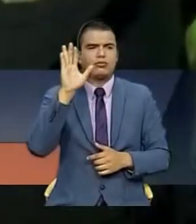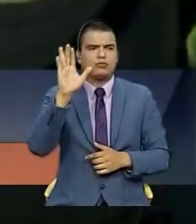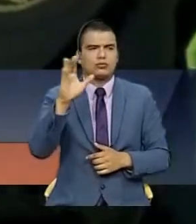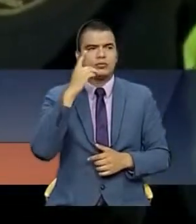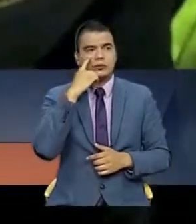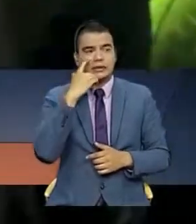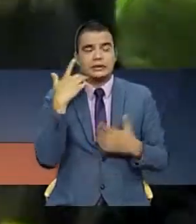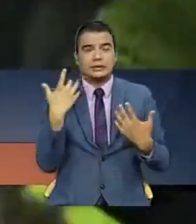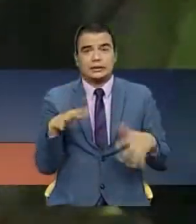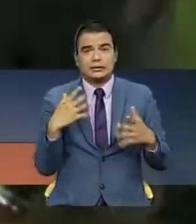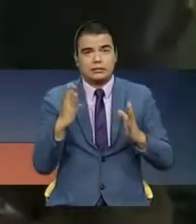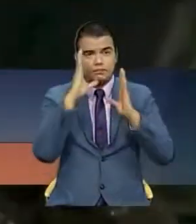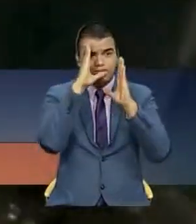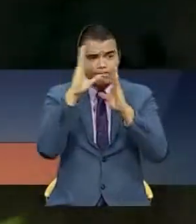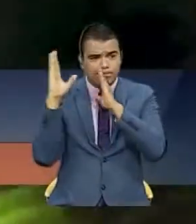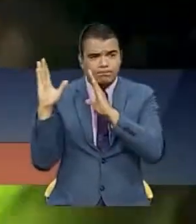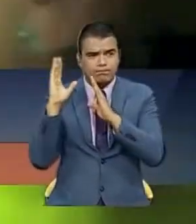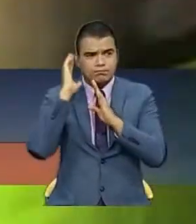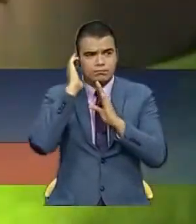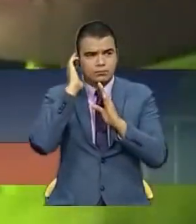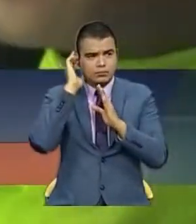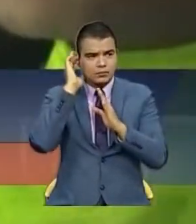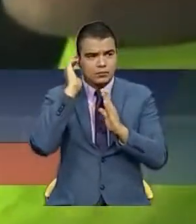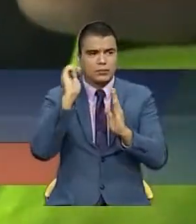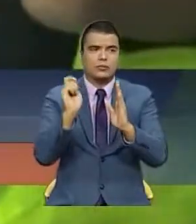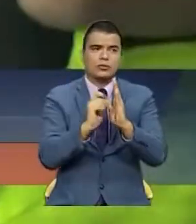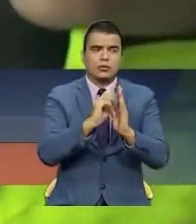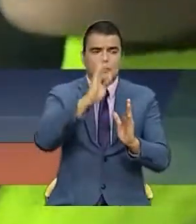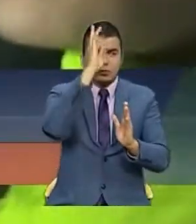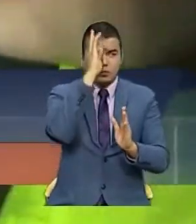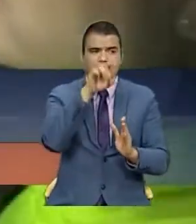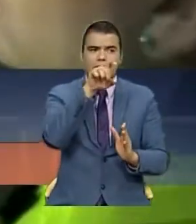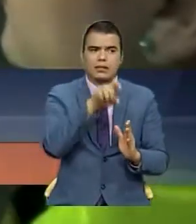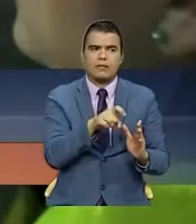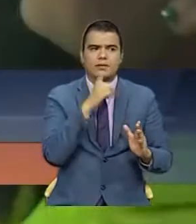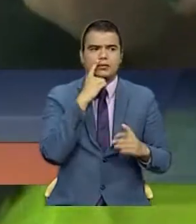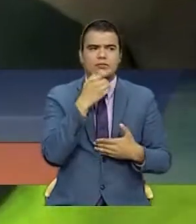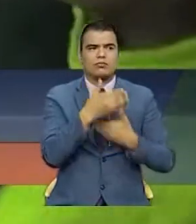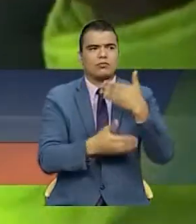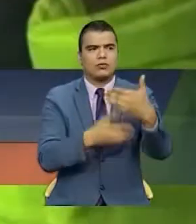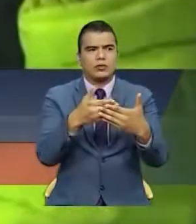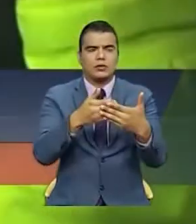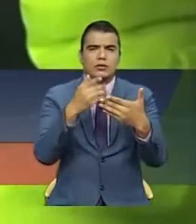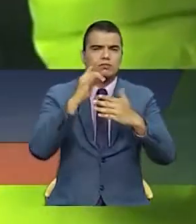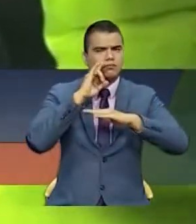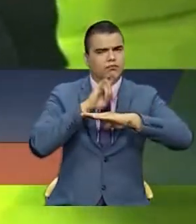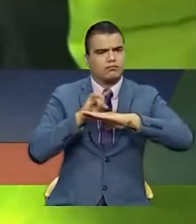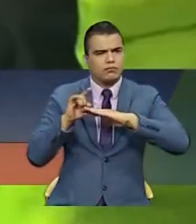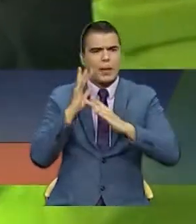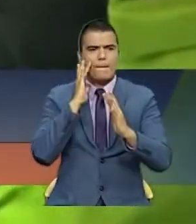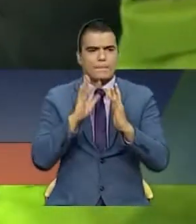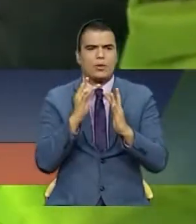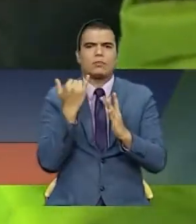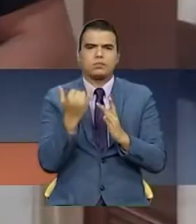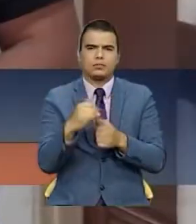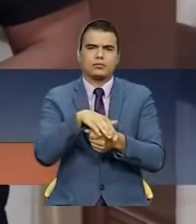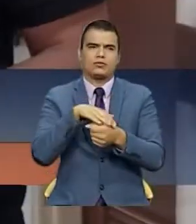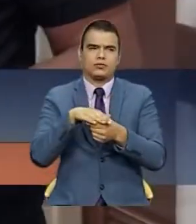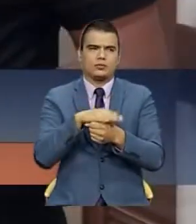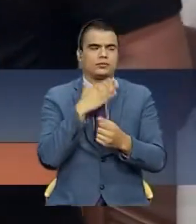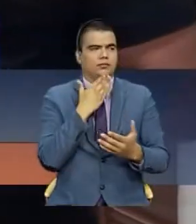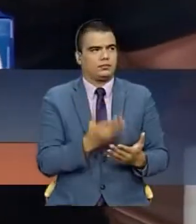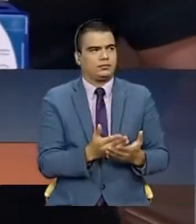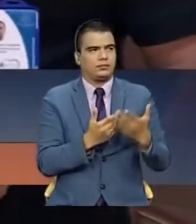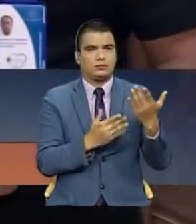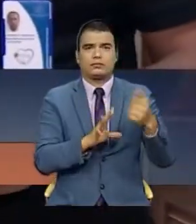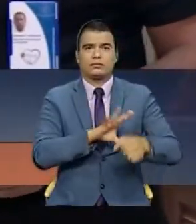mantener mucha alerta pero el hospital debe garantizar todos los protocolos de seguridad como se garantizaron en este caso hay muchísimas